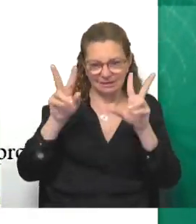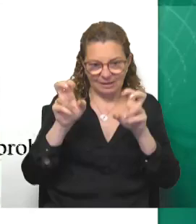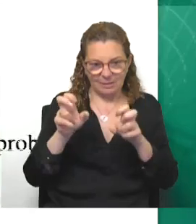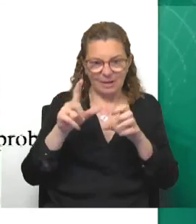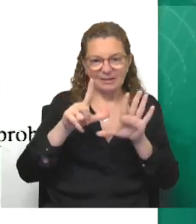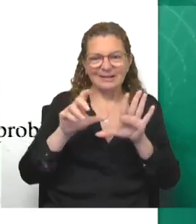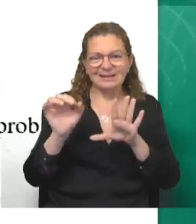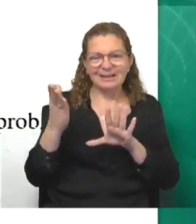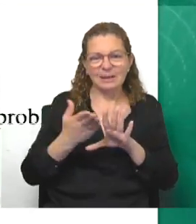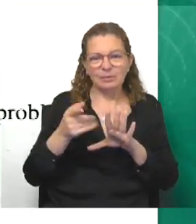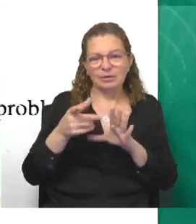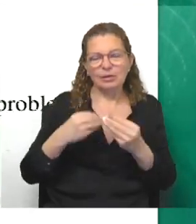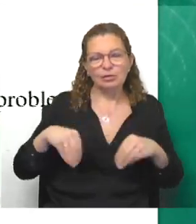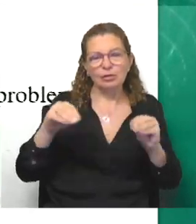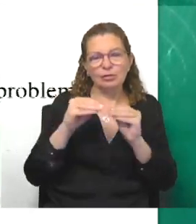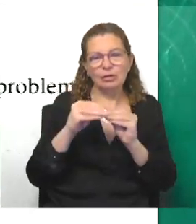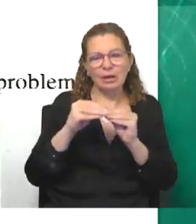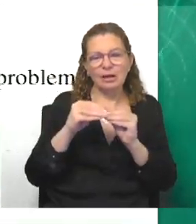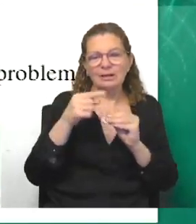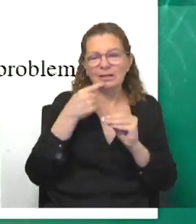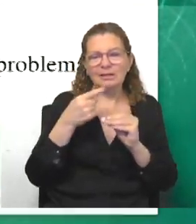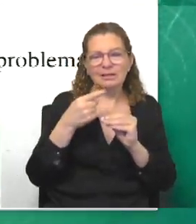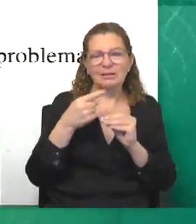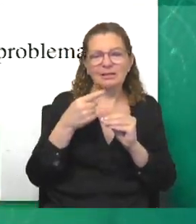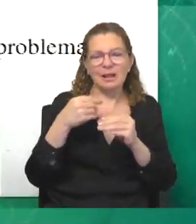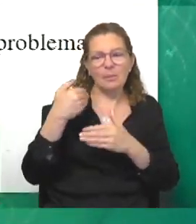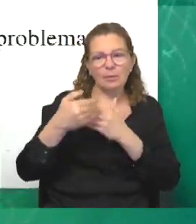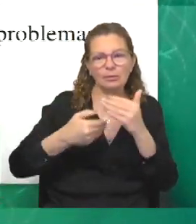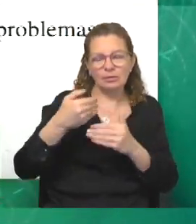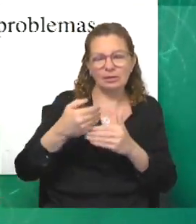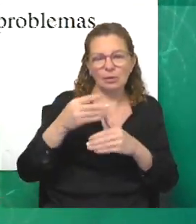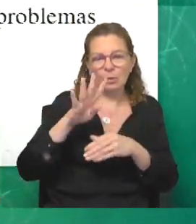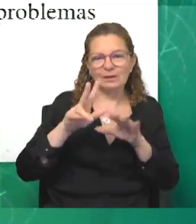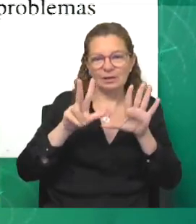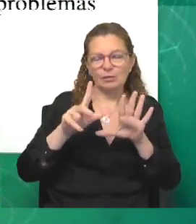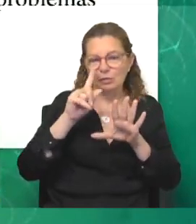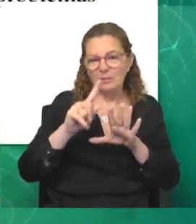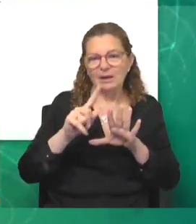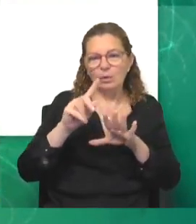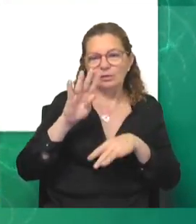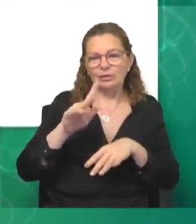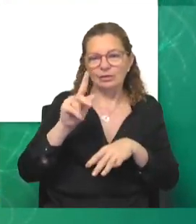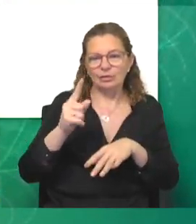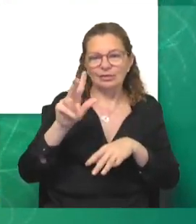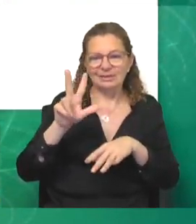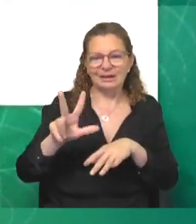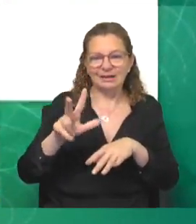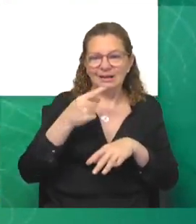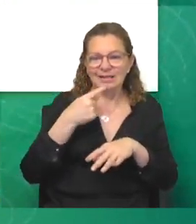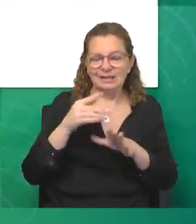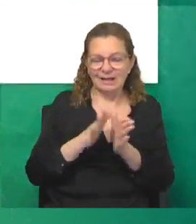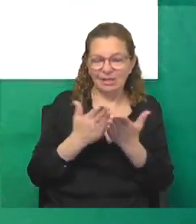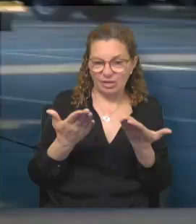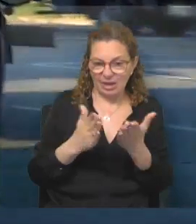70 por de ese total está bajo la categoría en proceso unos 48 8813 dice la nota de el